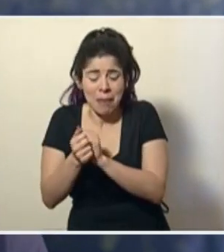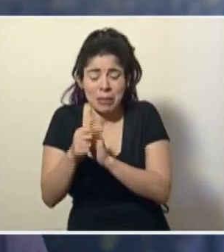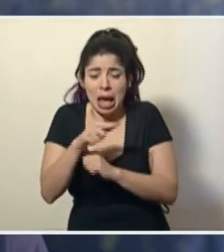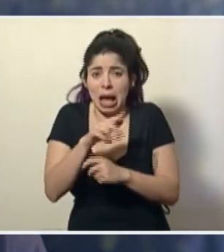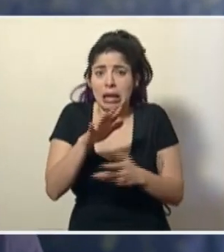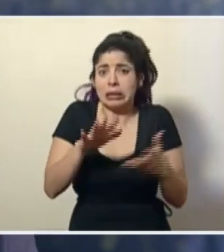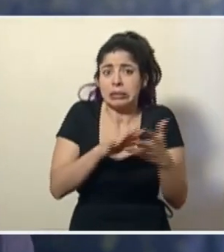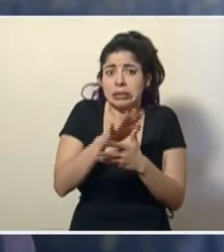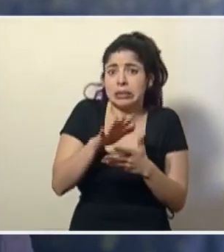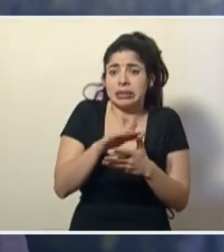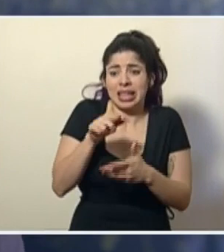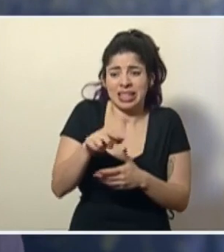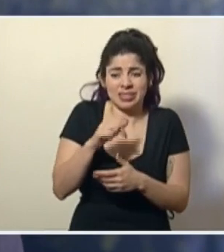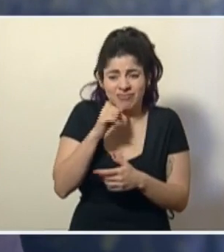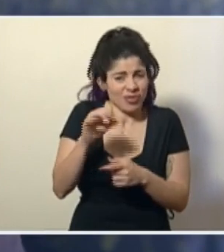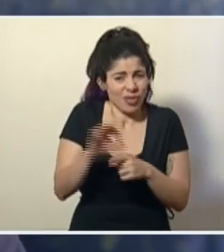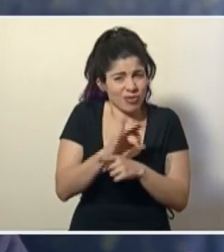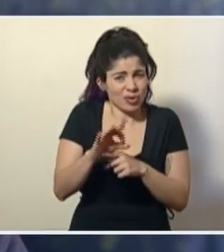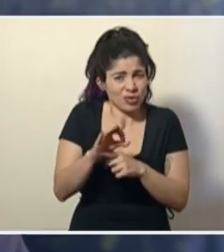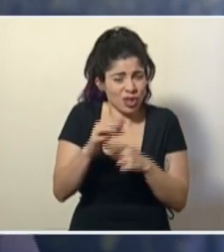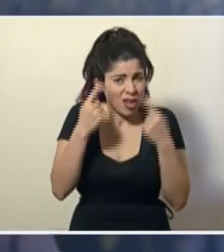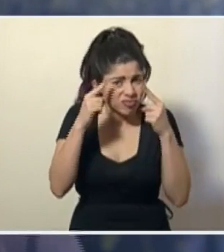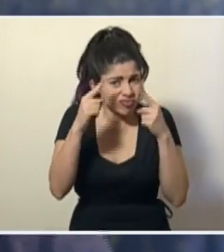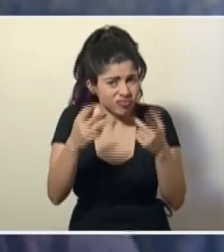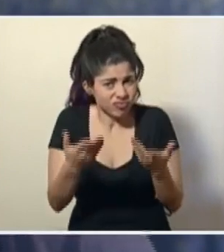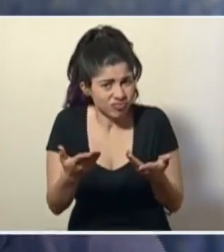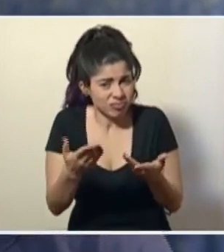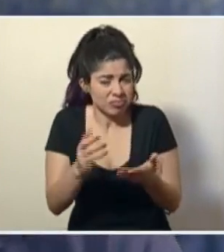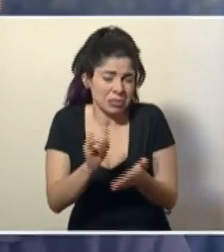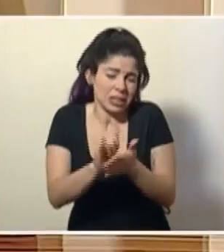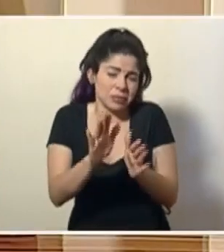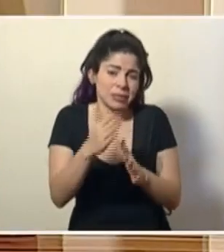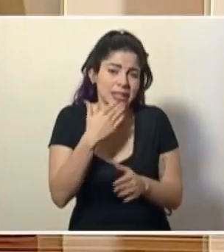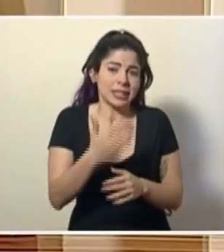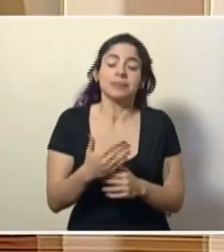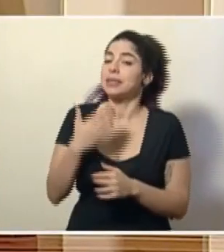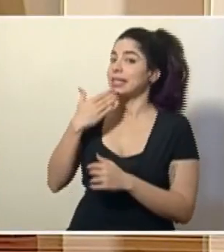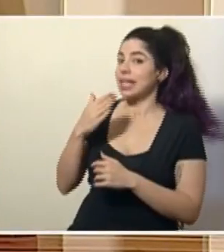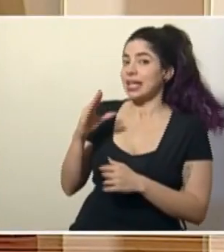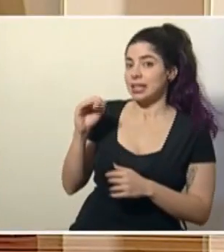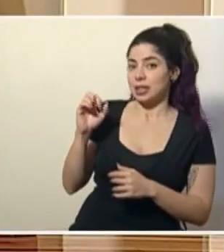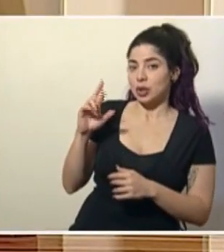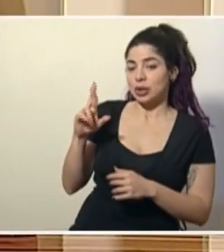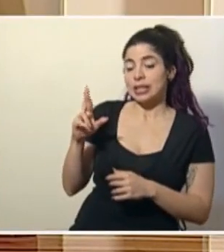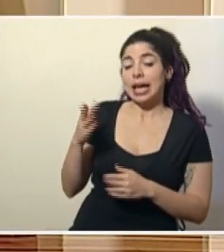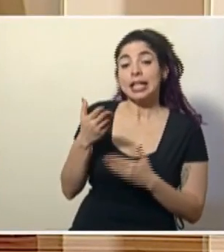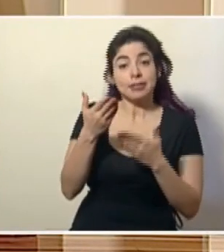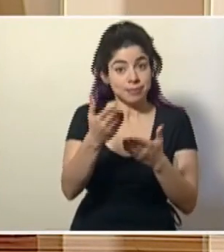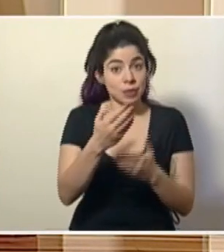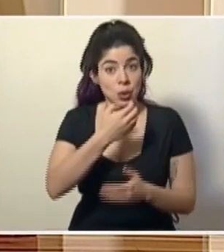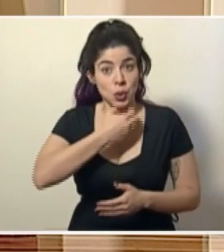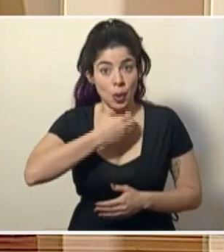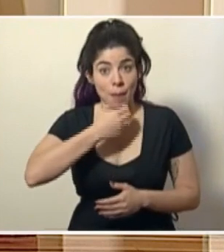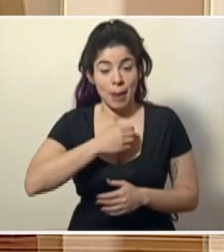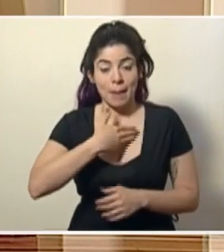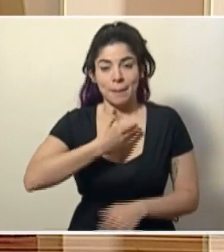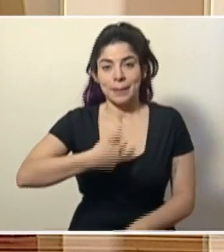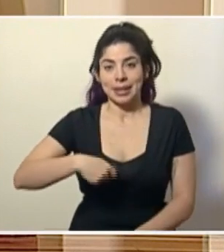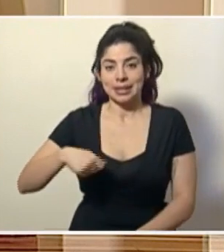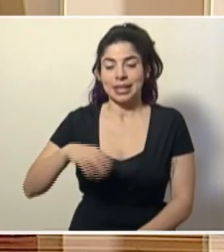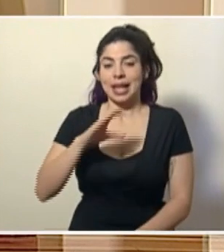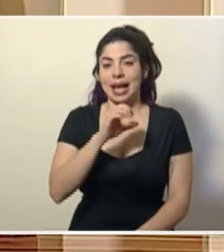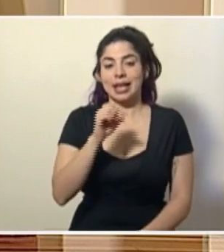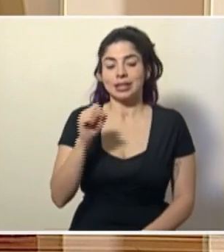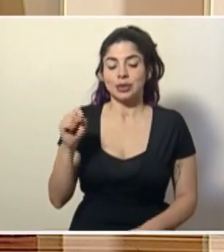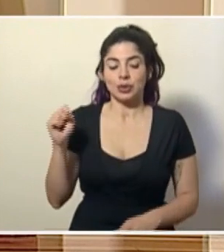Eso parece que ni siquiera es práctico. Por ahí, gracias. Gracias, Oscar. Si gusta, don Román Macaya, presidente